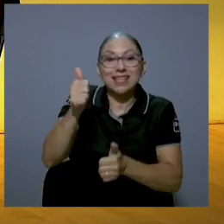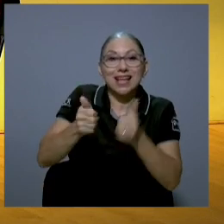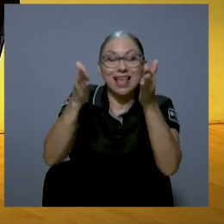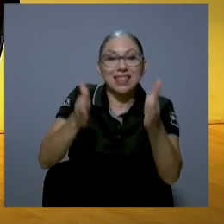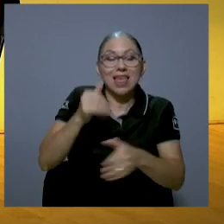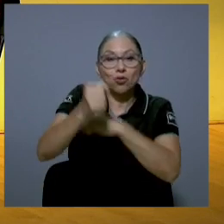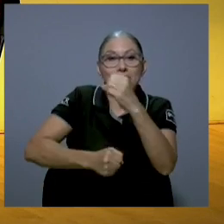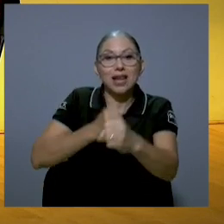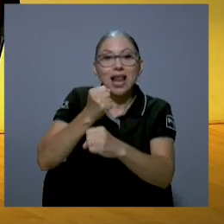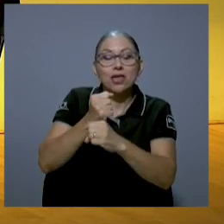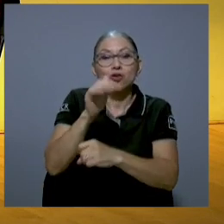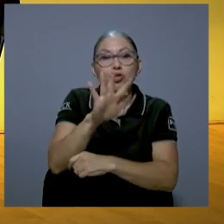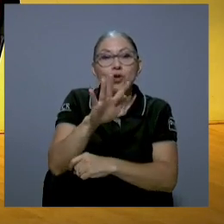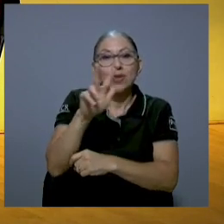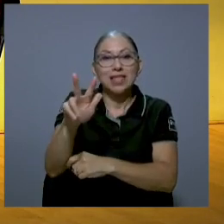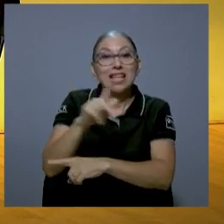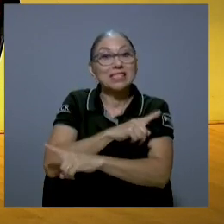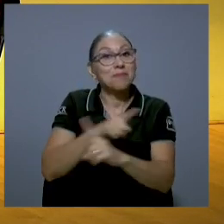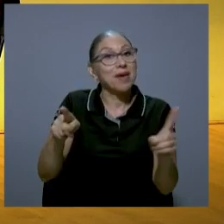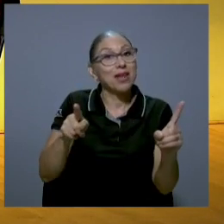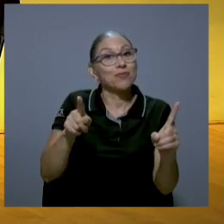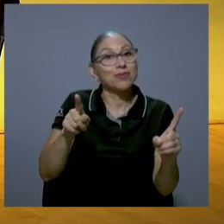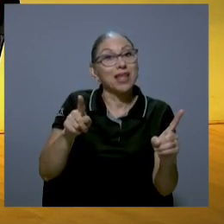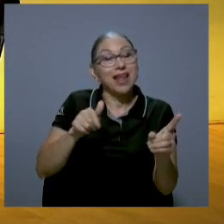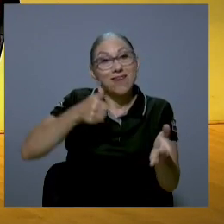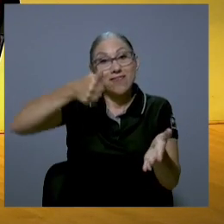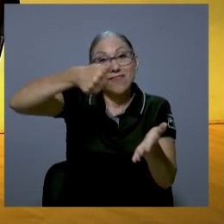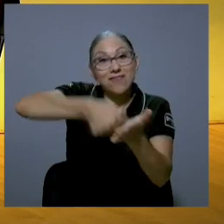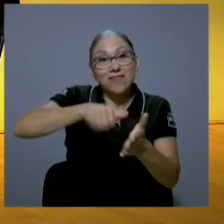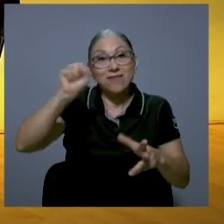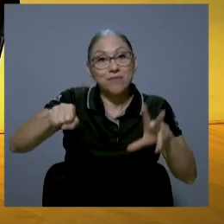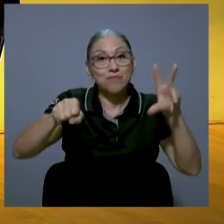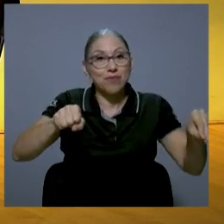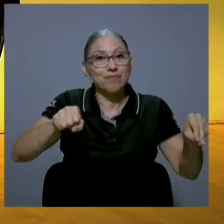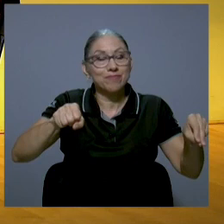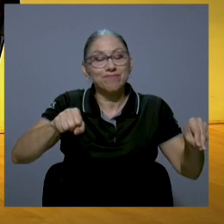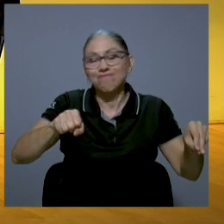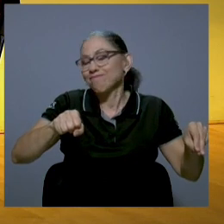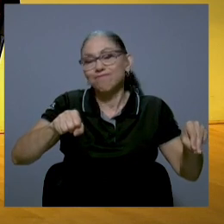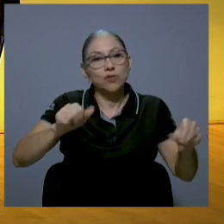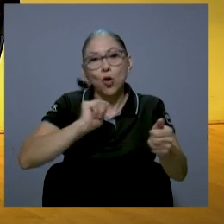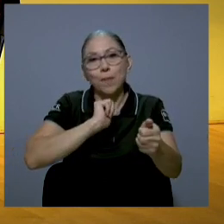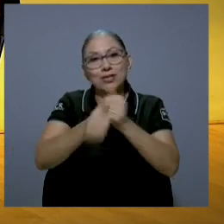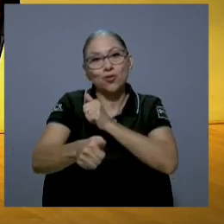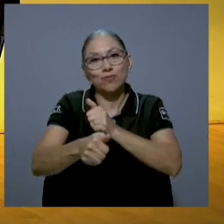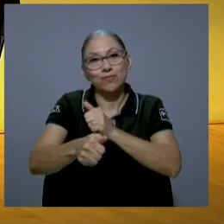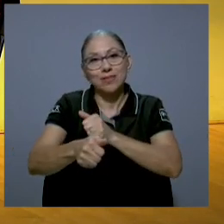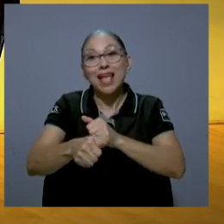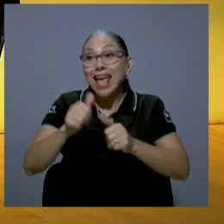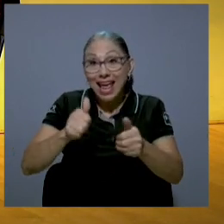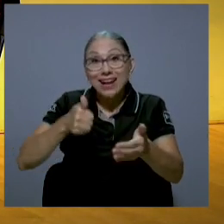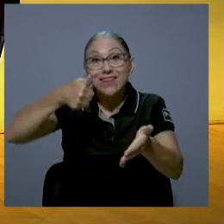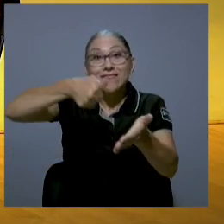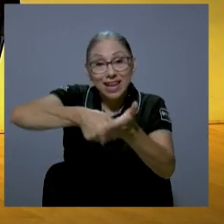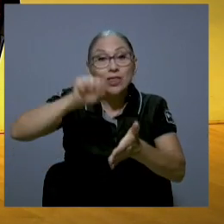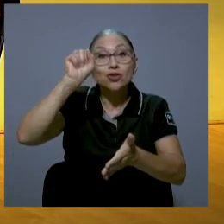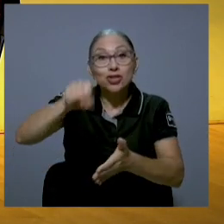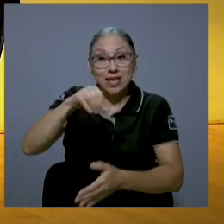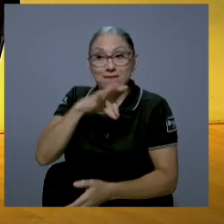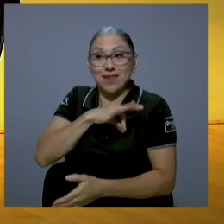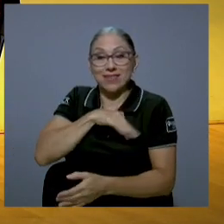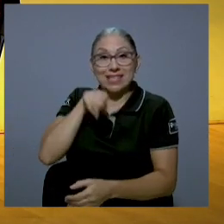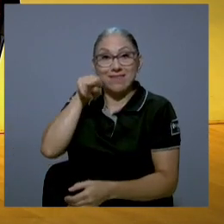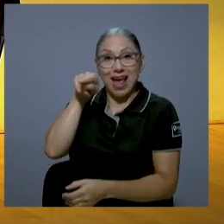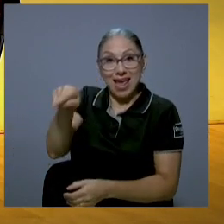embargo, no pasó. El referéndum fue, curiosamente, el referéndum fue favorable a él, pero el referéndum tenía que